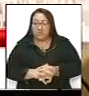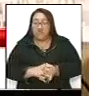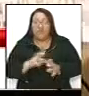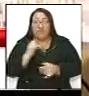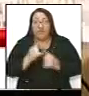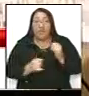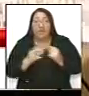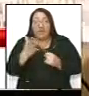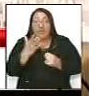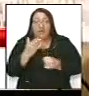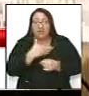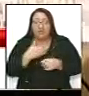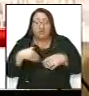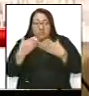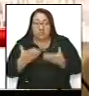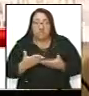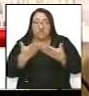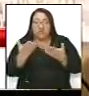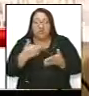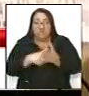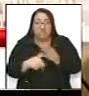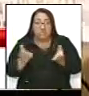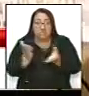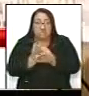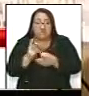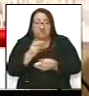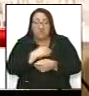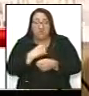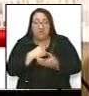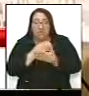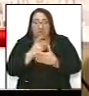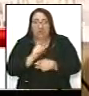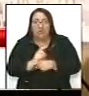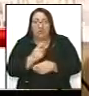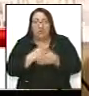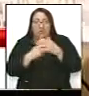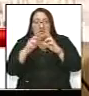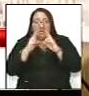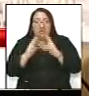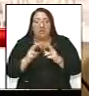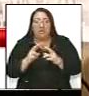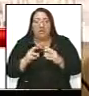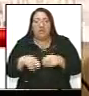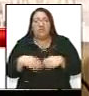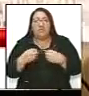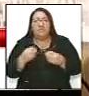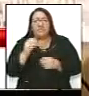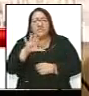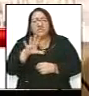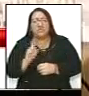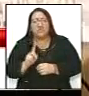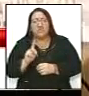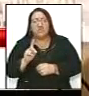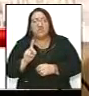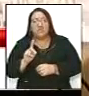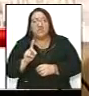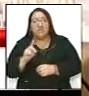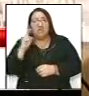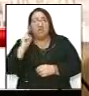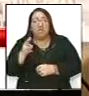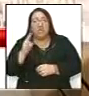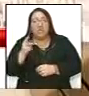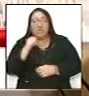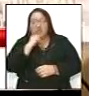Presidenta, ¿se puede emitir una documentación al Ministerio de Educación para que responda por las 51 docentes